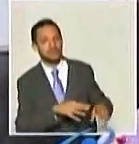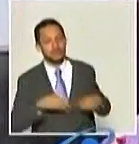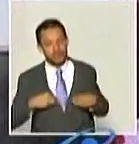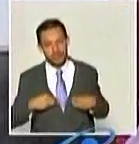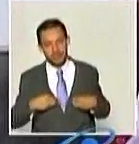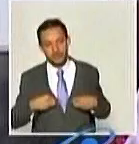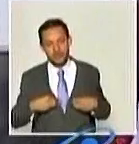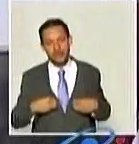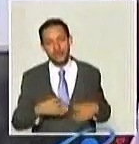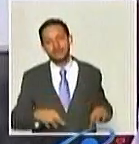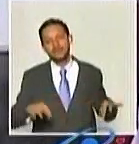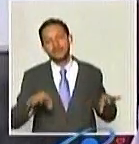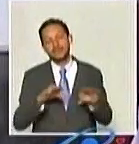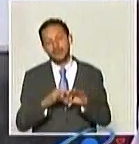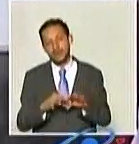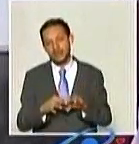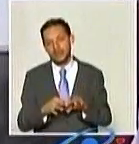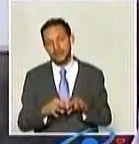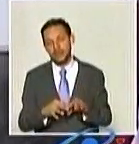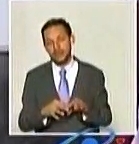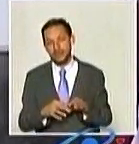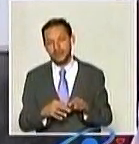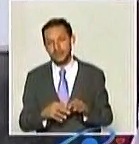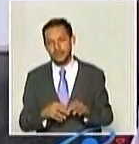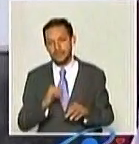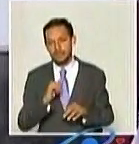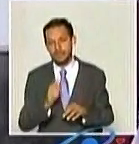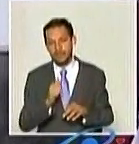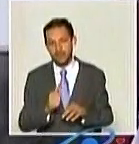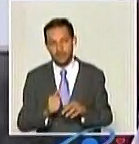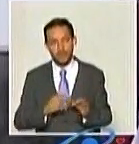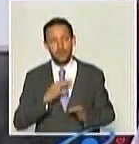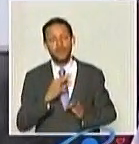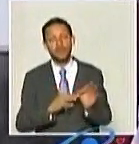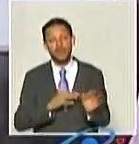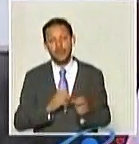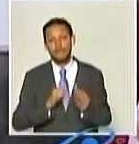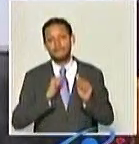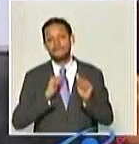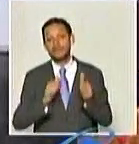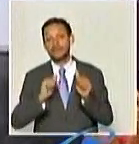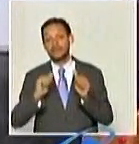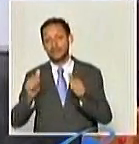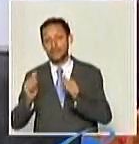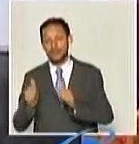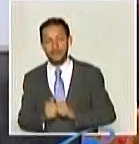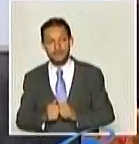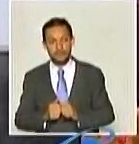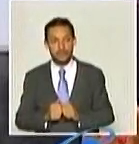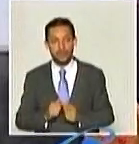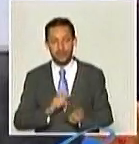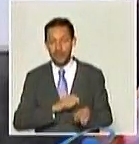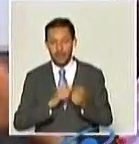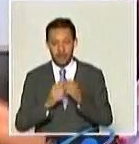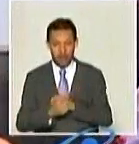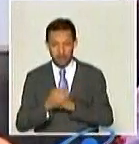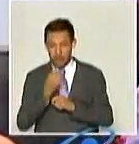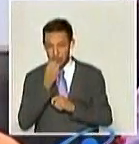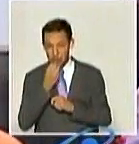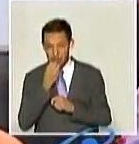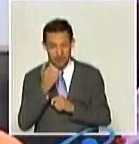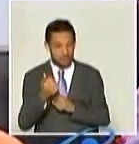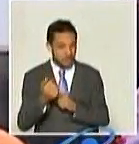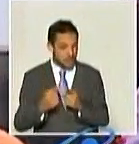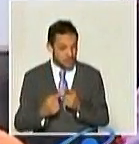tener un compromiso serio de la salud es usted como paciente. Si hizo un cambio de dieta, si está haciendo